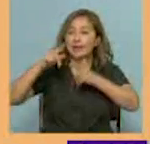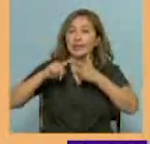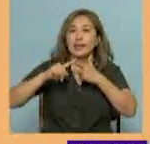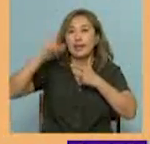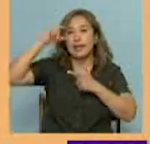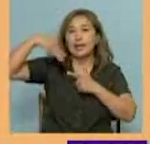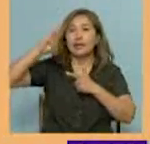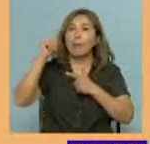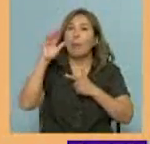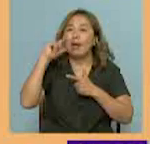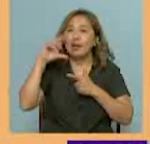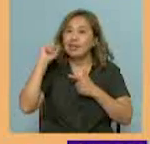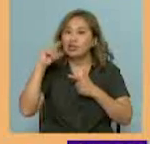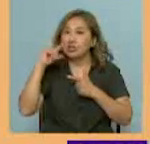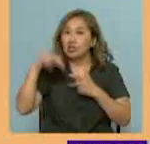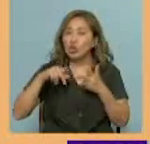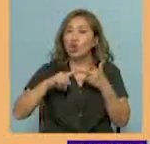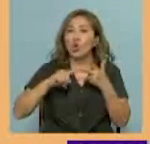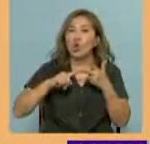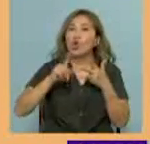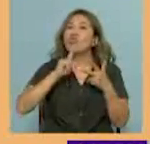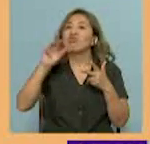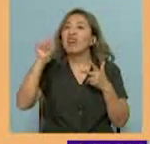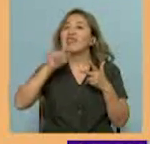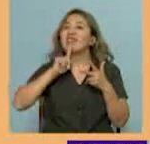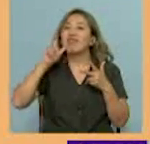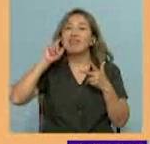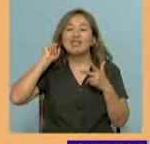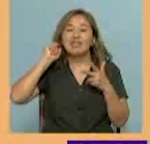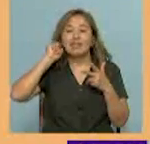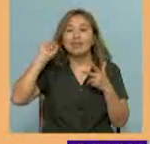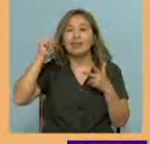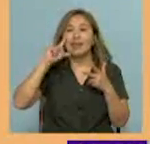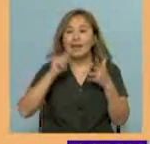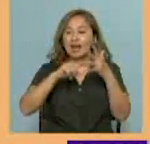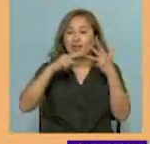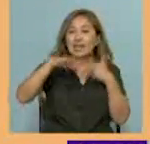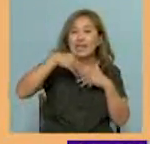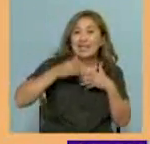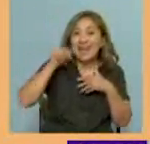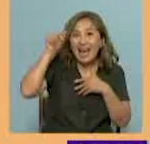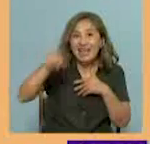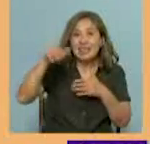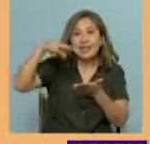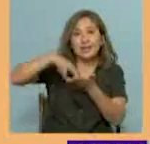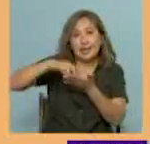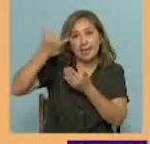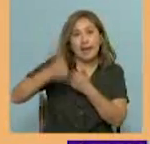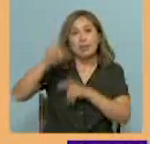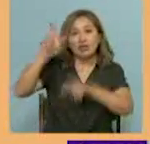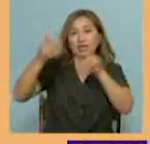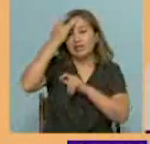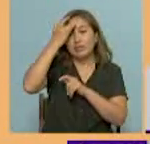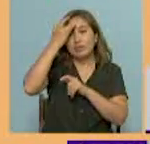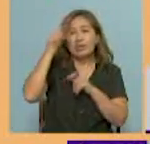este valoro lillo tartagal ya en varias localidades de la provincia de salta y eso